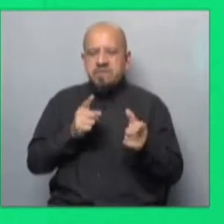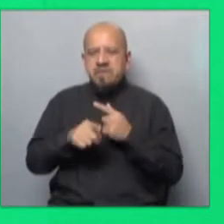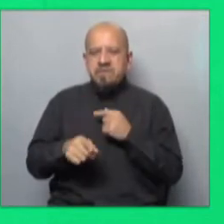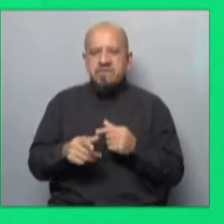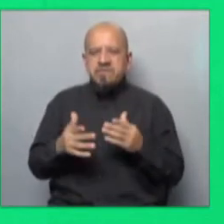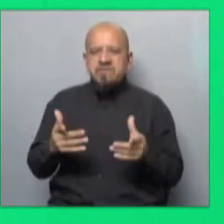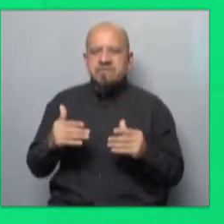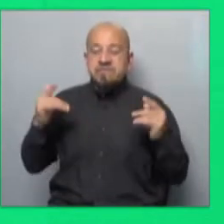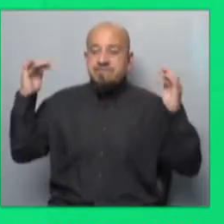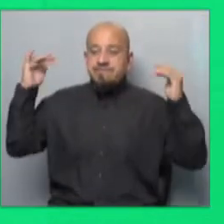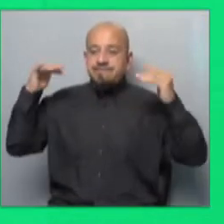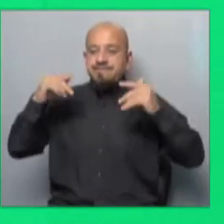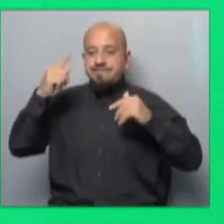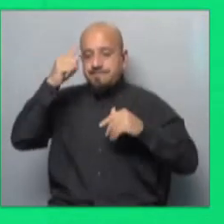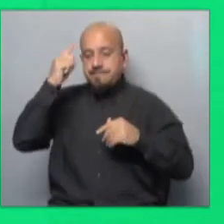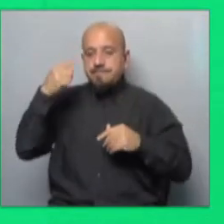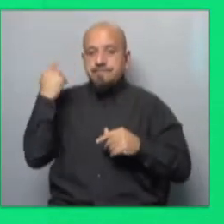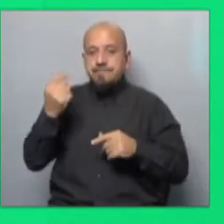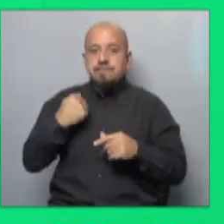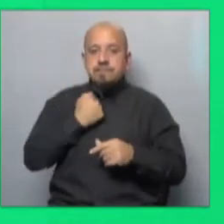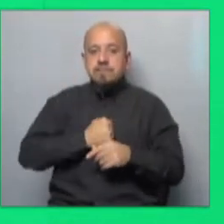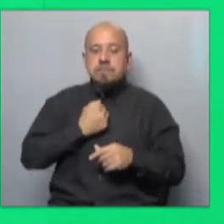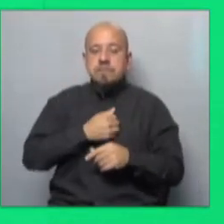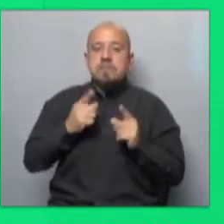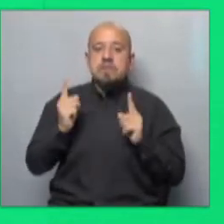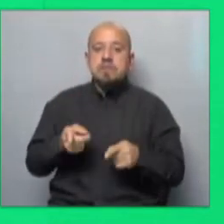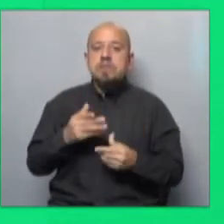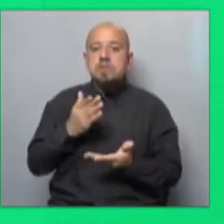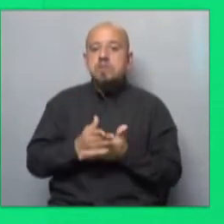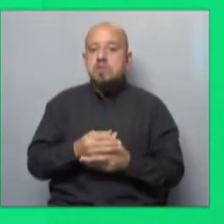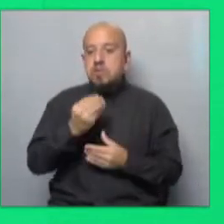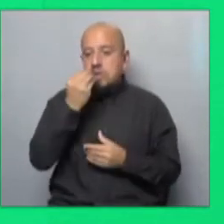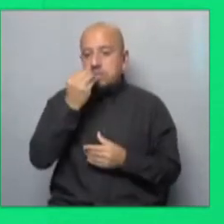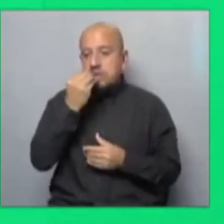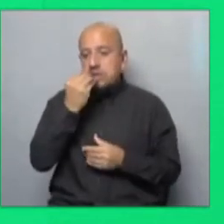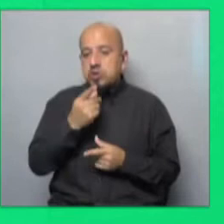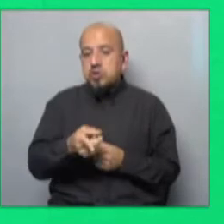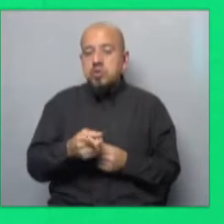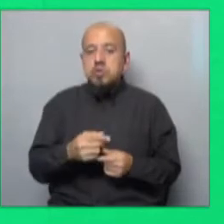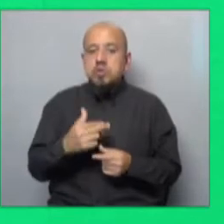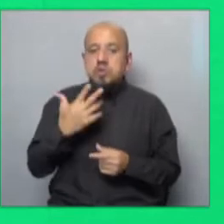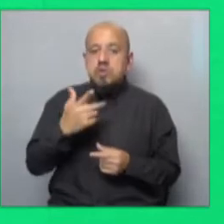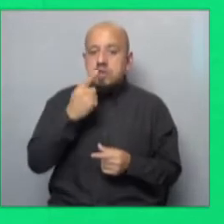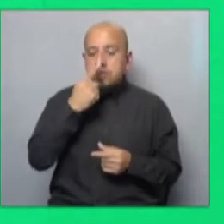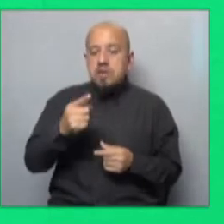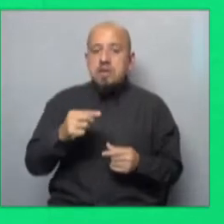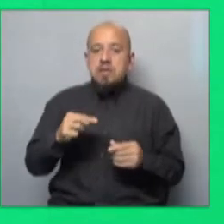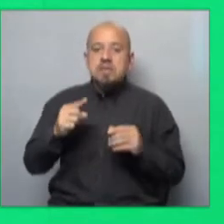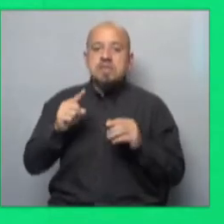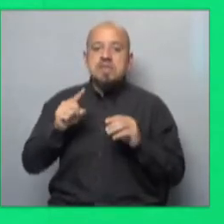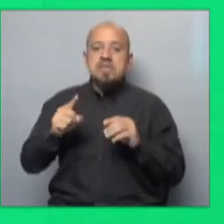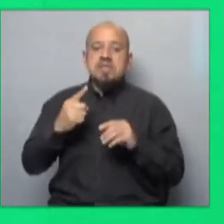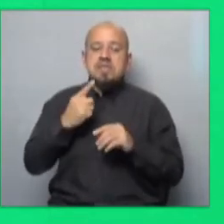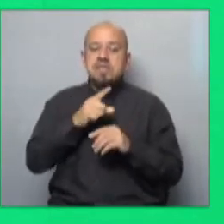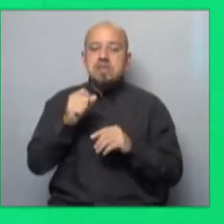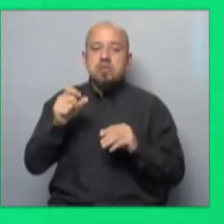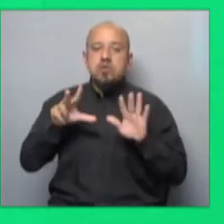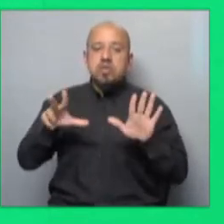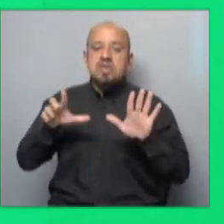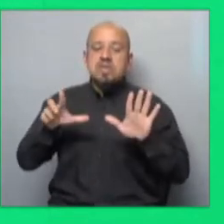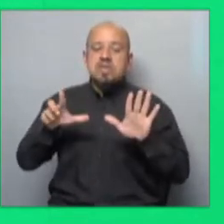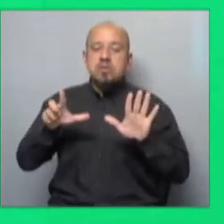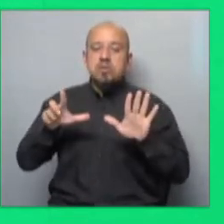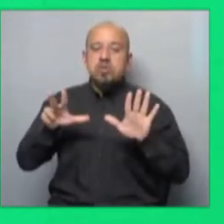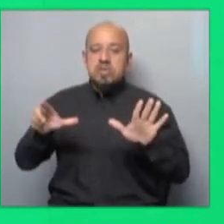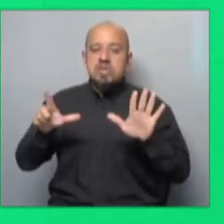migrantes en situación de vulnerabilidad también hubo apoyo en la línea tres mil ciento ochenta y siete asistencias para mayores de edad en la alimentación